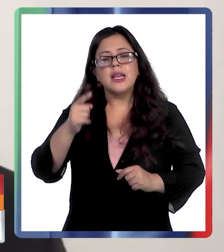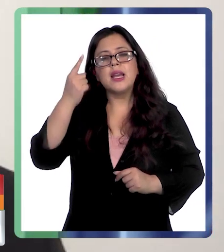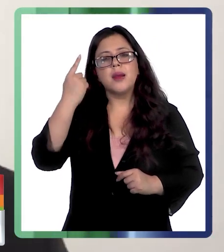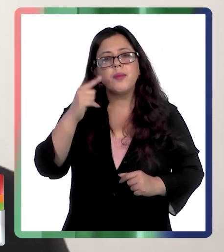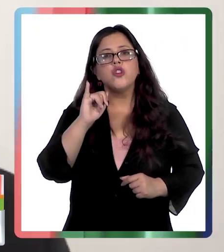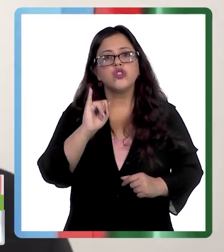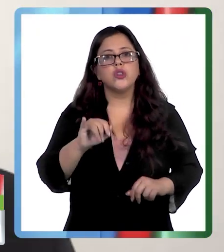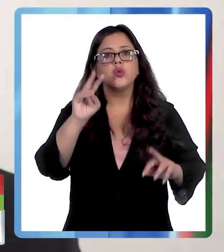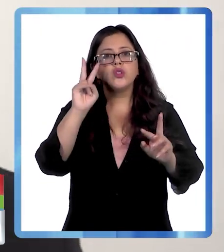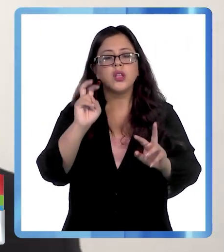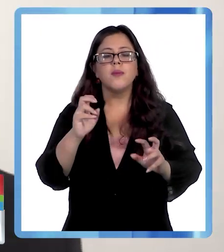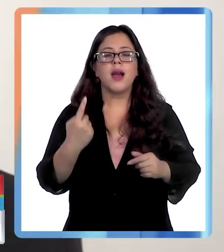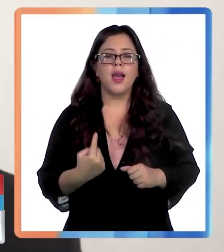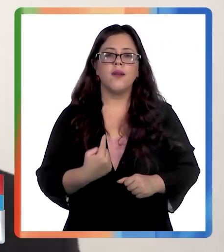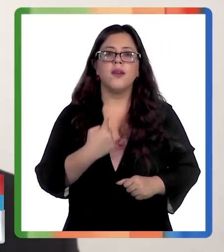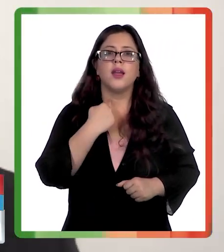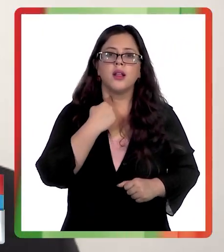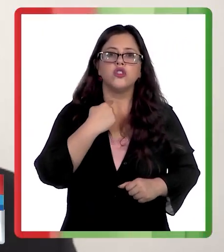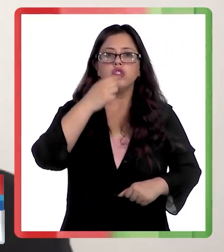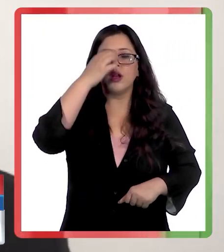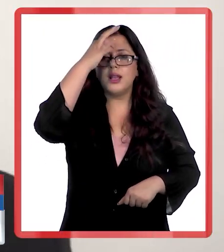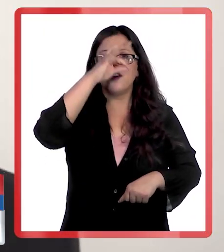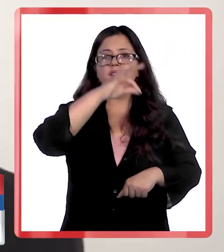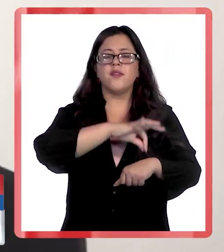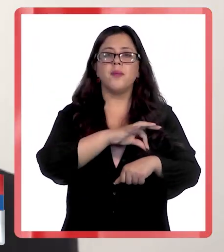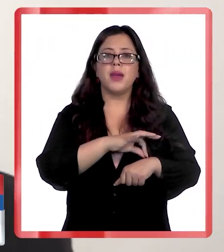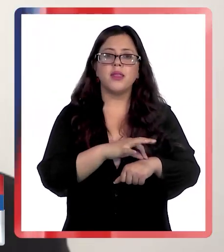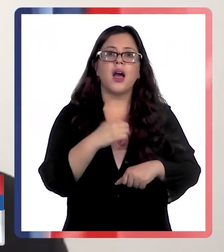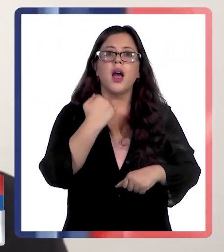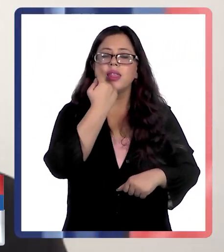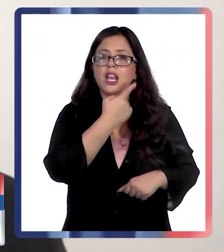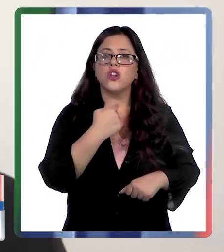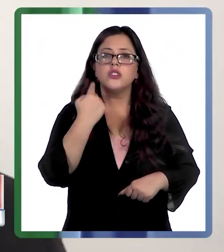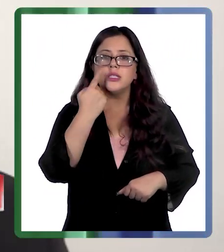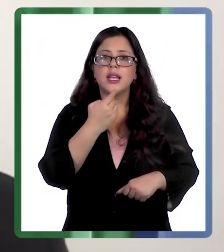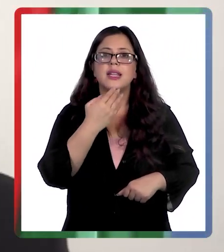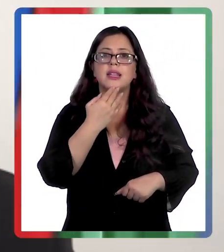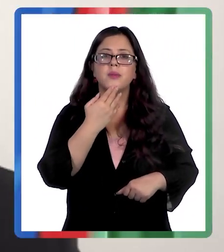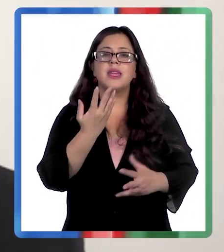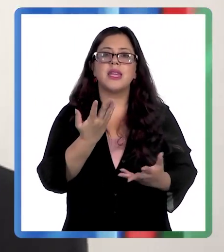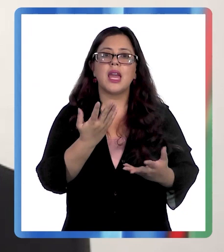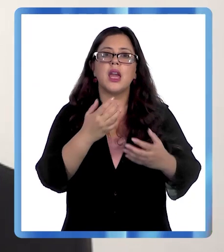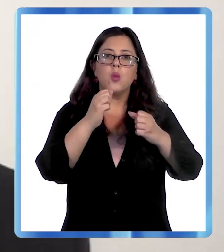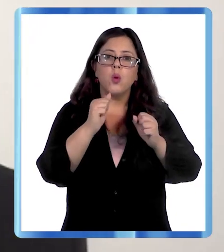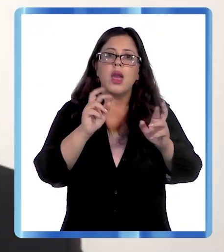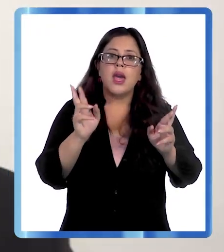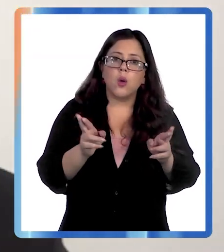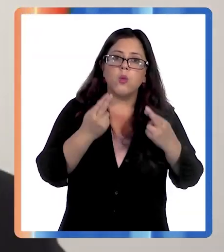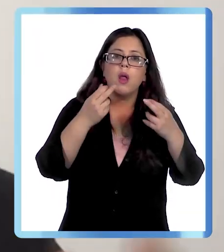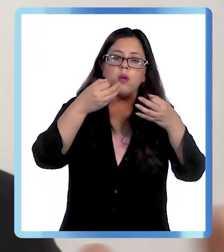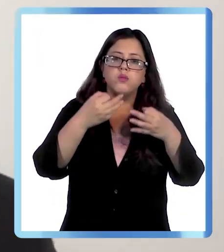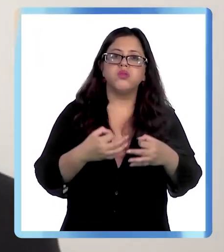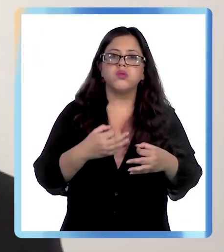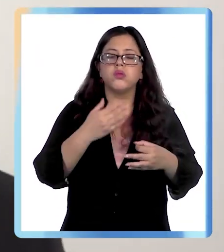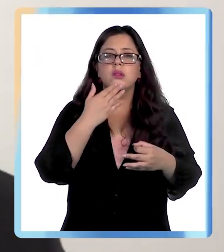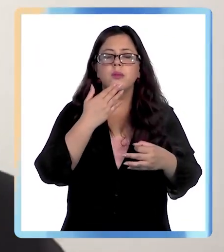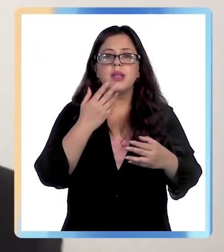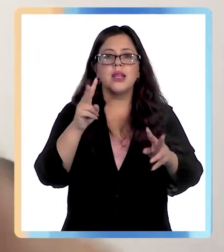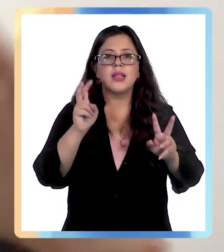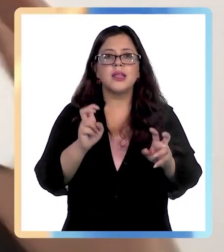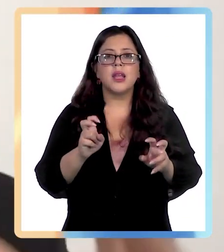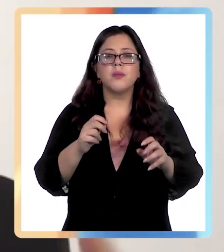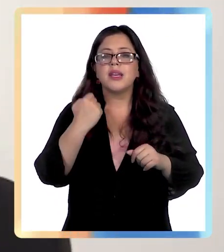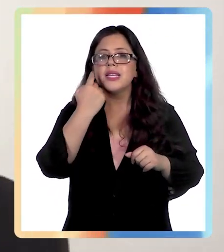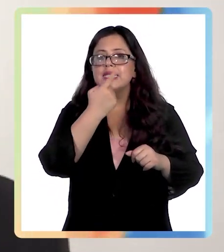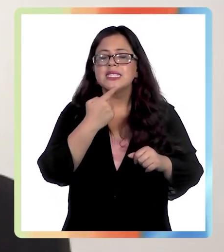Exacto pero si tiene efectos nocivos en las enfermedades peridont en la cicatrización de los tejidos y para qué decir en